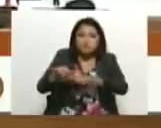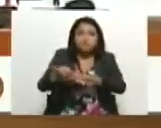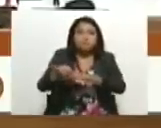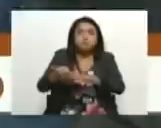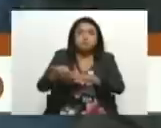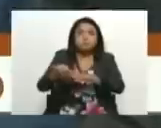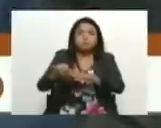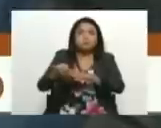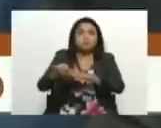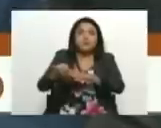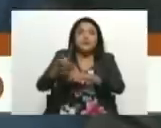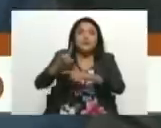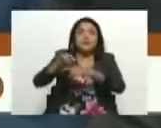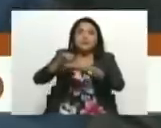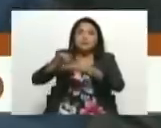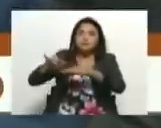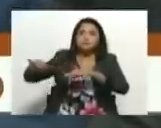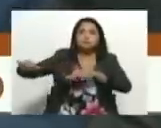orbitar.